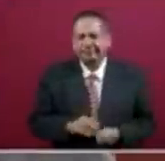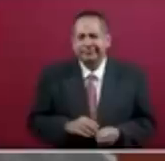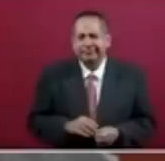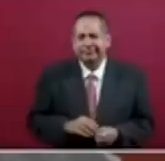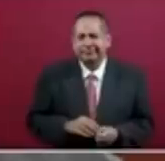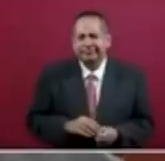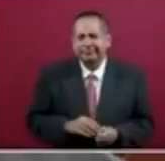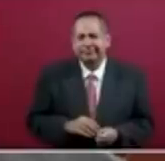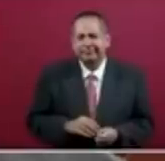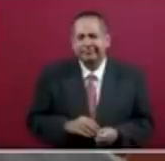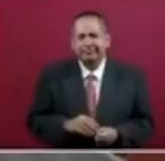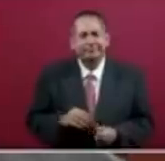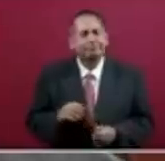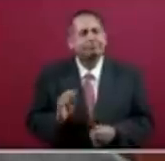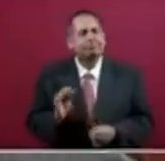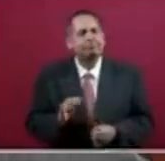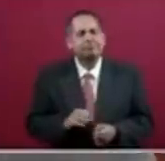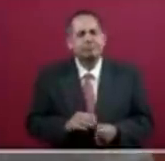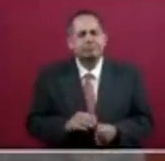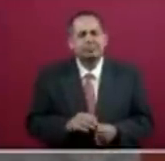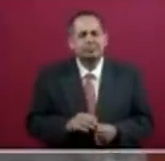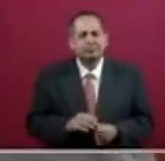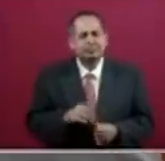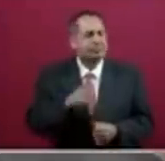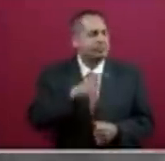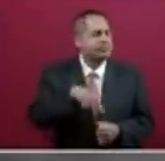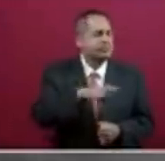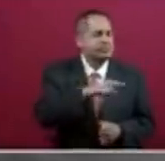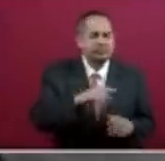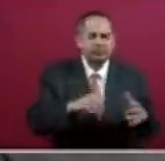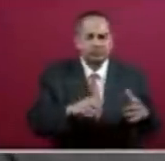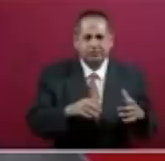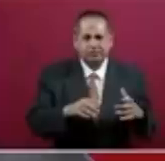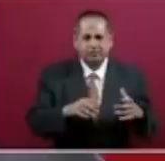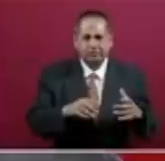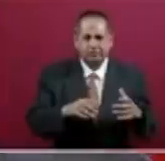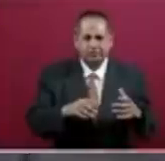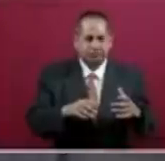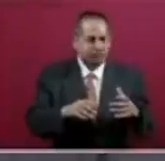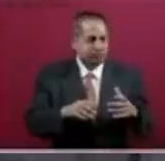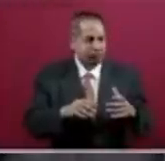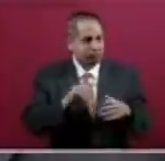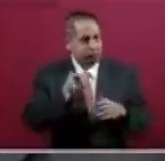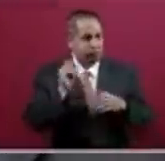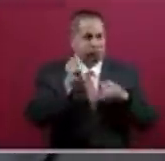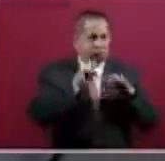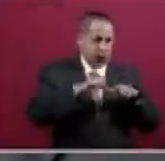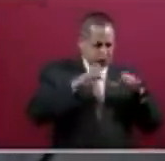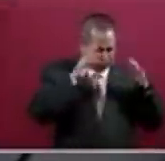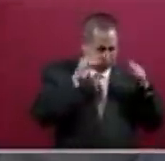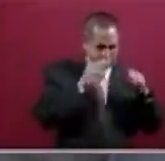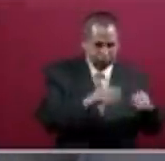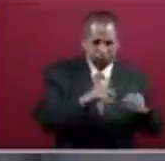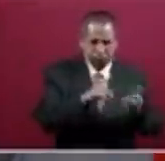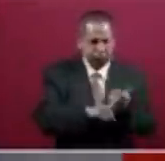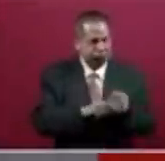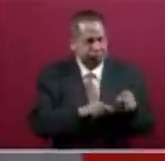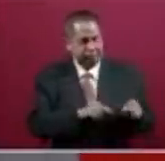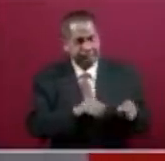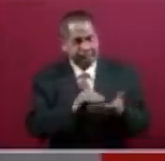todavía no pierden su respetabilidad y se les consideran